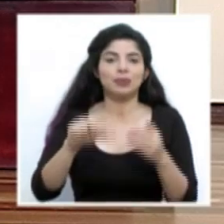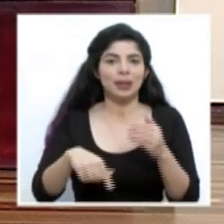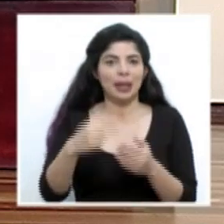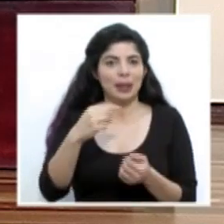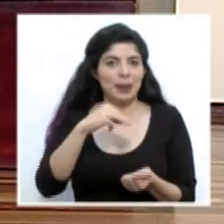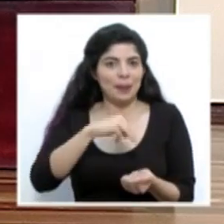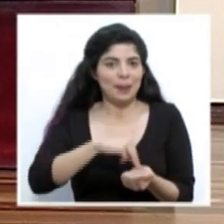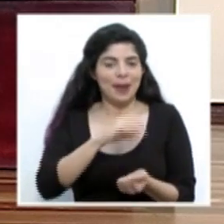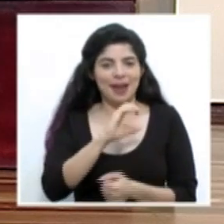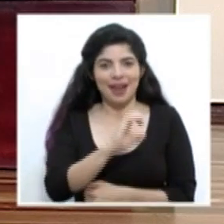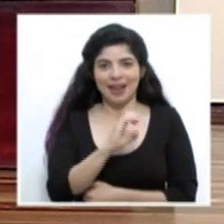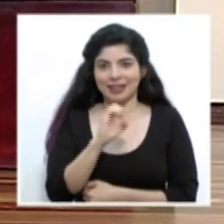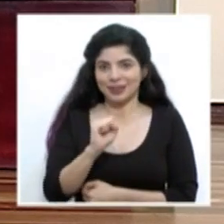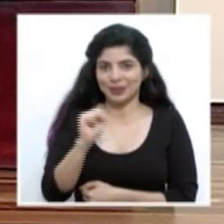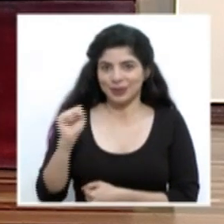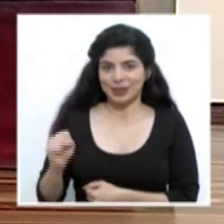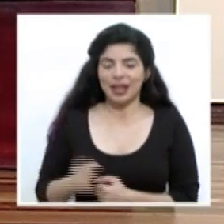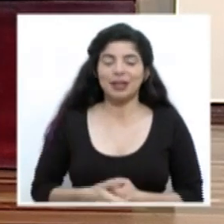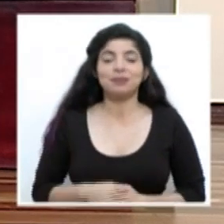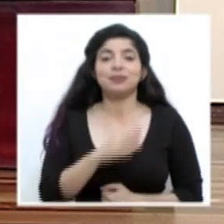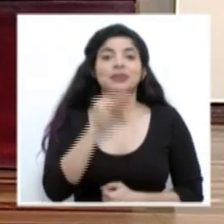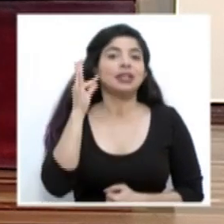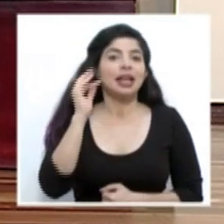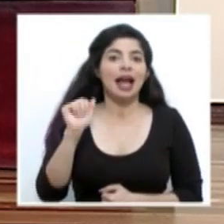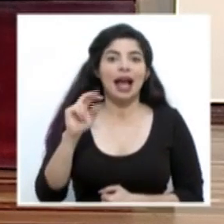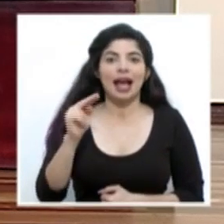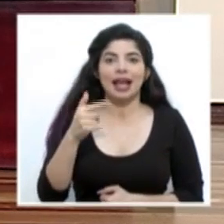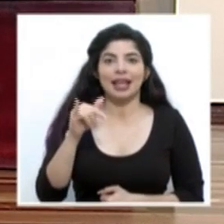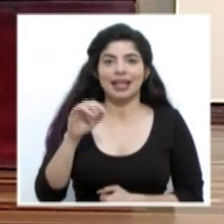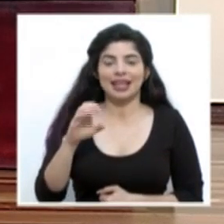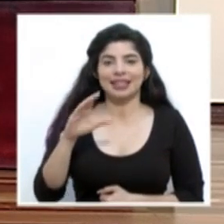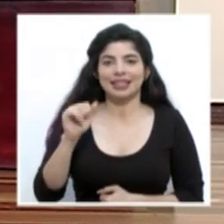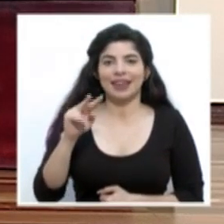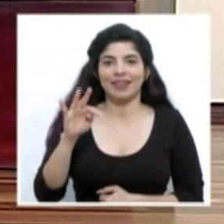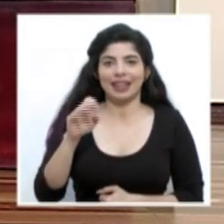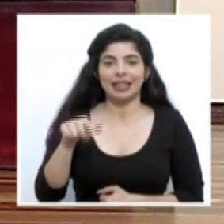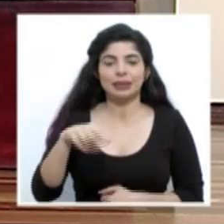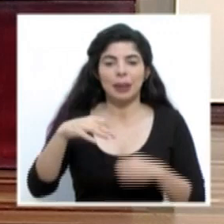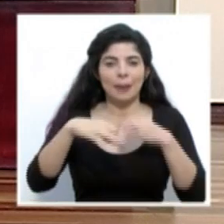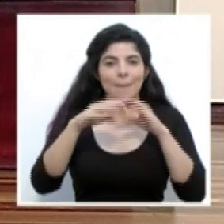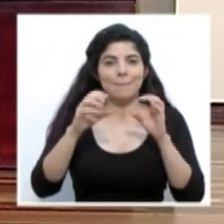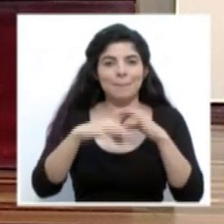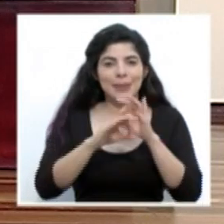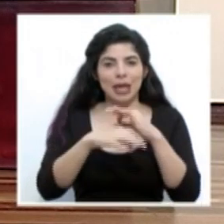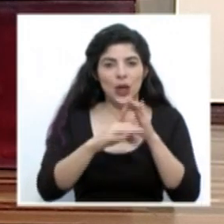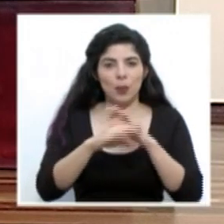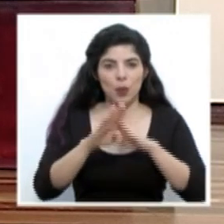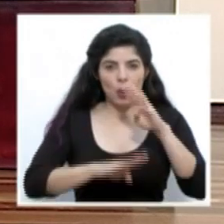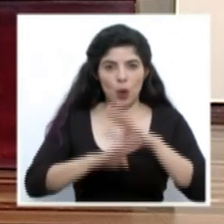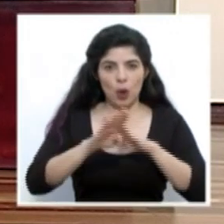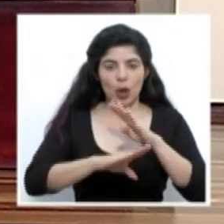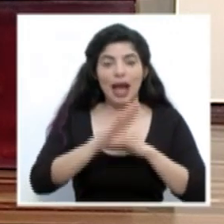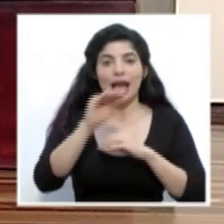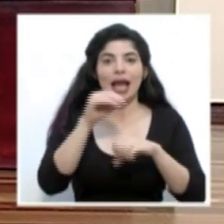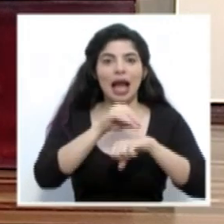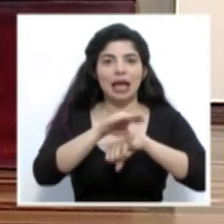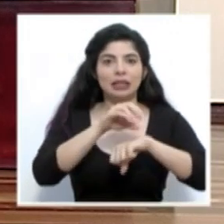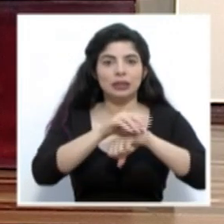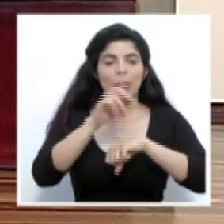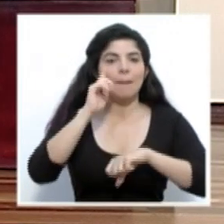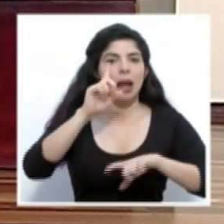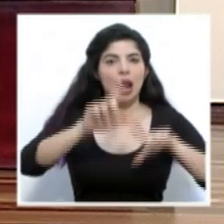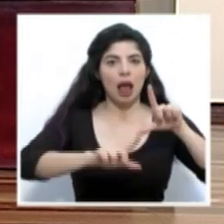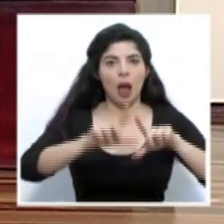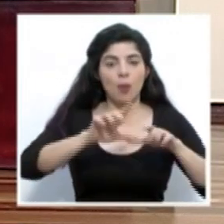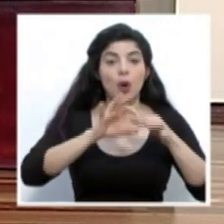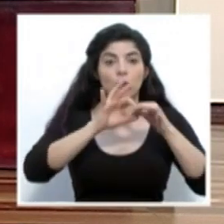Caja Costarricense de Seguro Social, y a la señora Angie Cervantes, microbióloga y asesora institucional para el diagnóstico de laboratorios